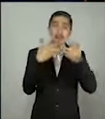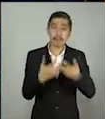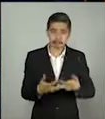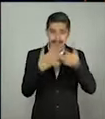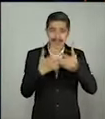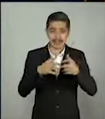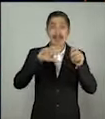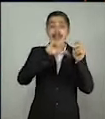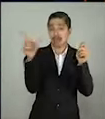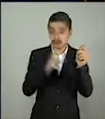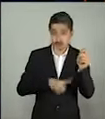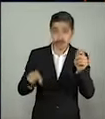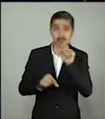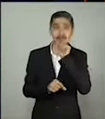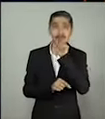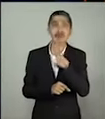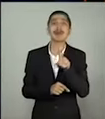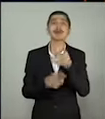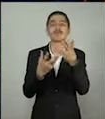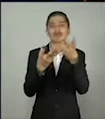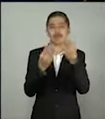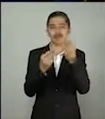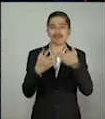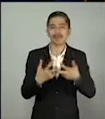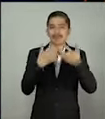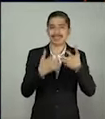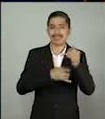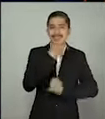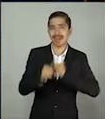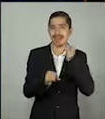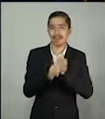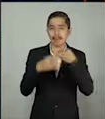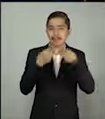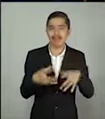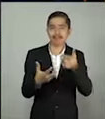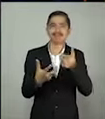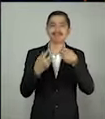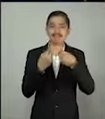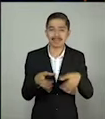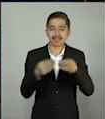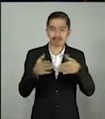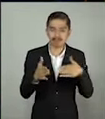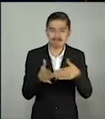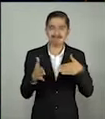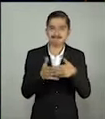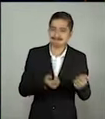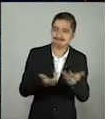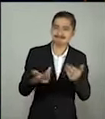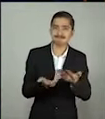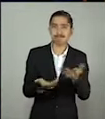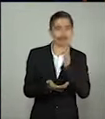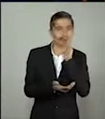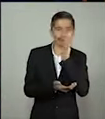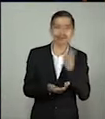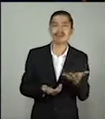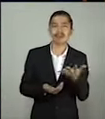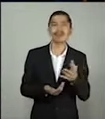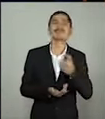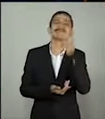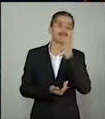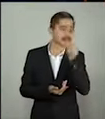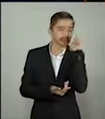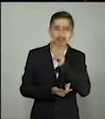Estado, las empresas nacionales y muchas empresas internacionales, que normalmente trasladan